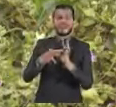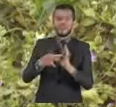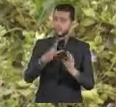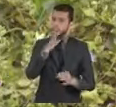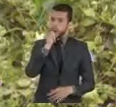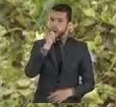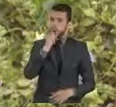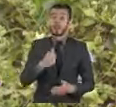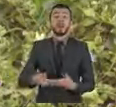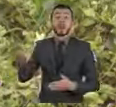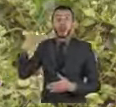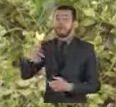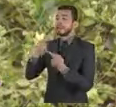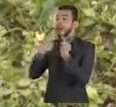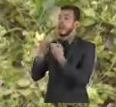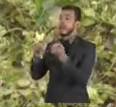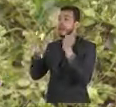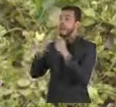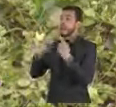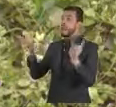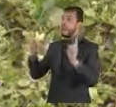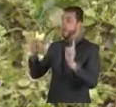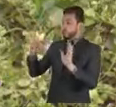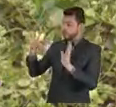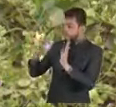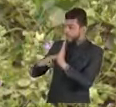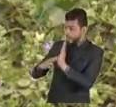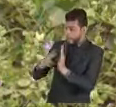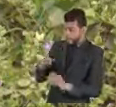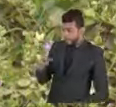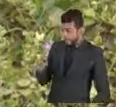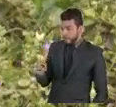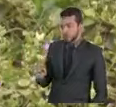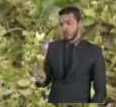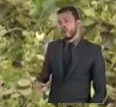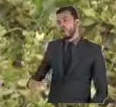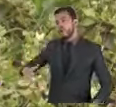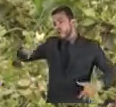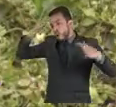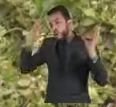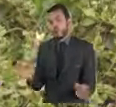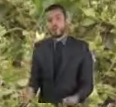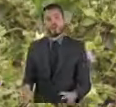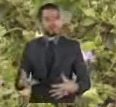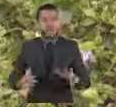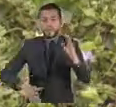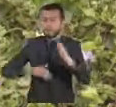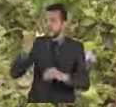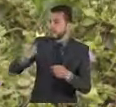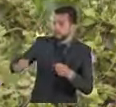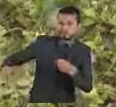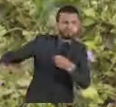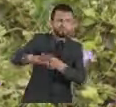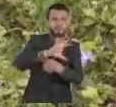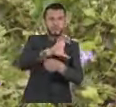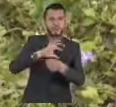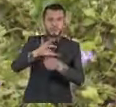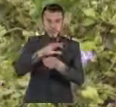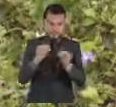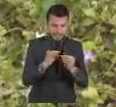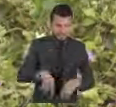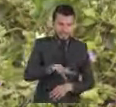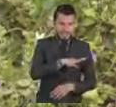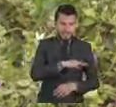todos los desafíos que nos trajo, será recordado como el año en el que al fin empezó tanto la región metropolitana como la construcción de la red metro de